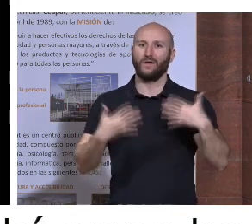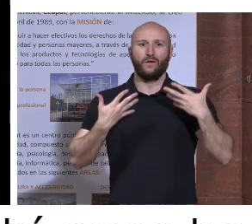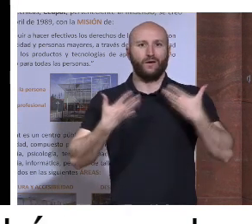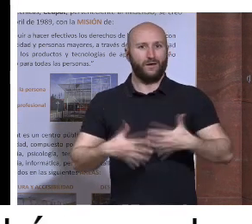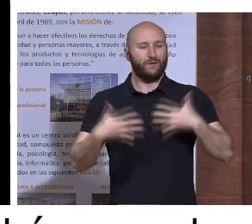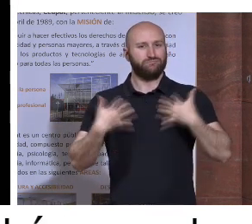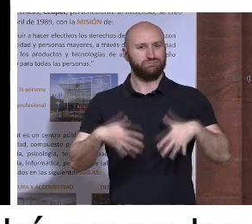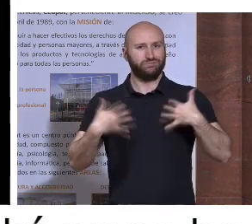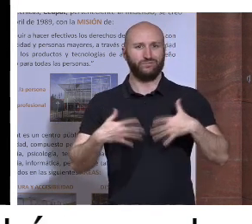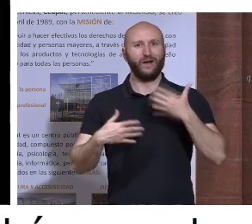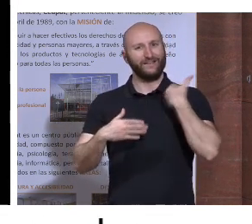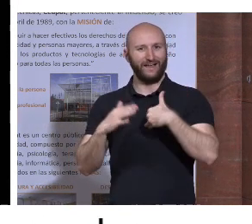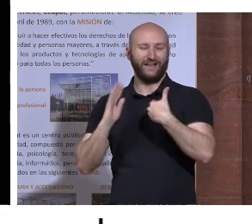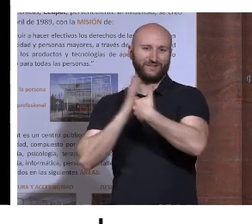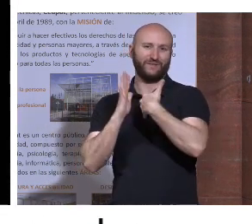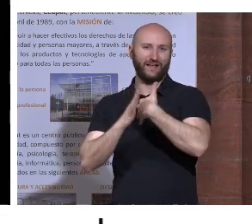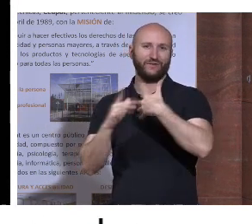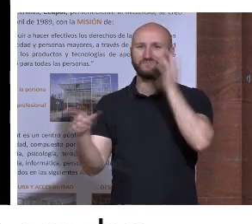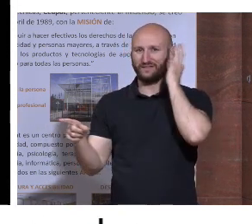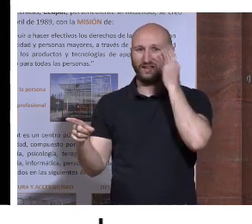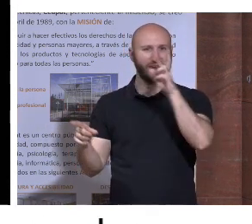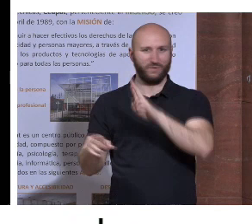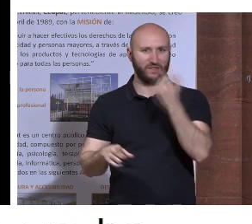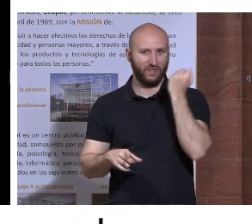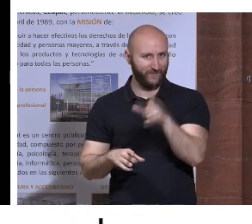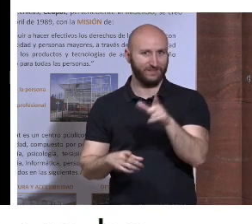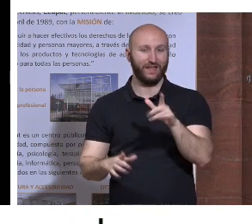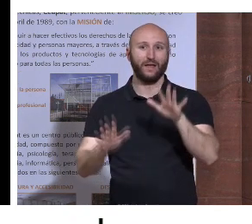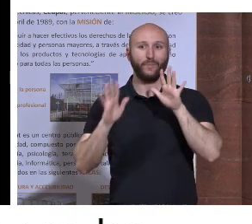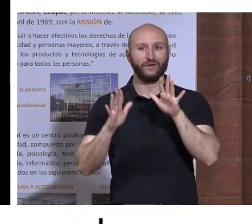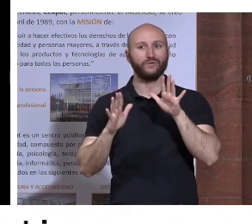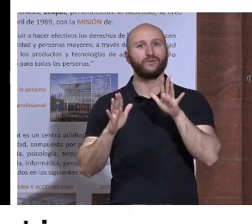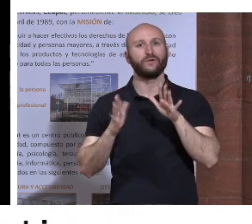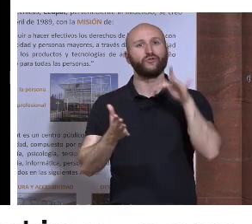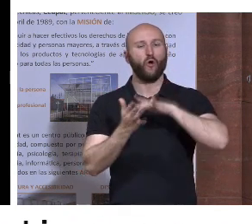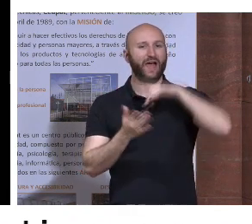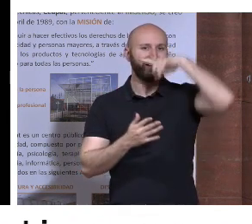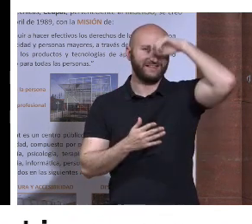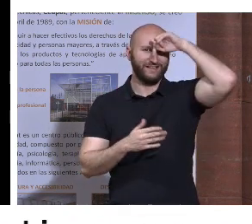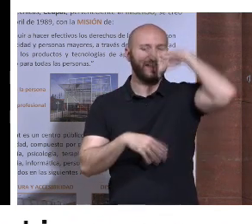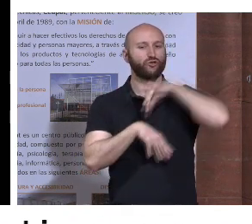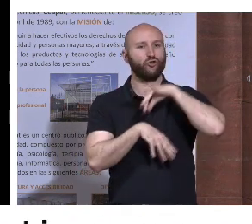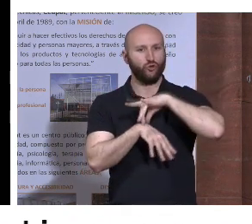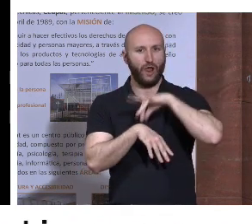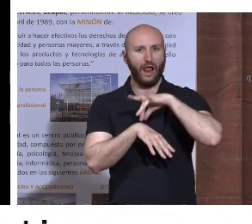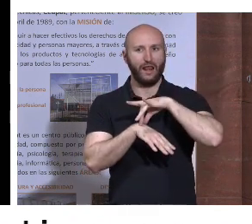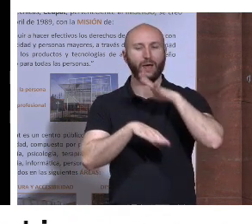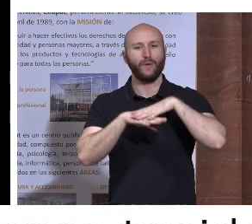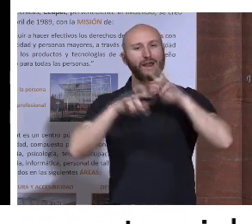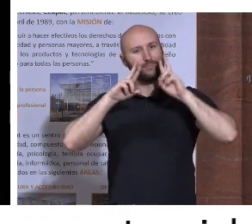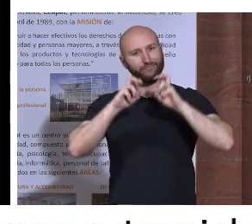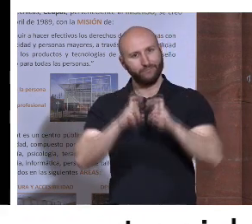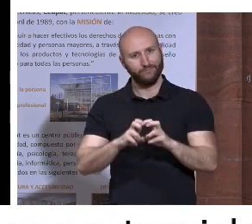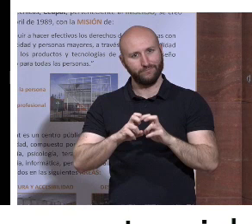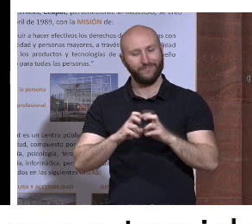dicho Cristina, que no voy a repetir, pero también puedo hablar de que hemos tenido tesis doctorales para lograr una